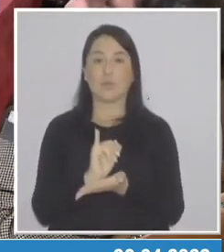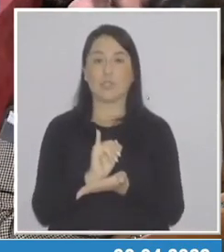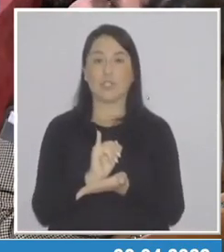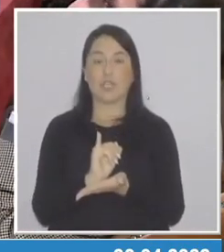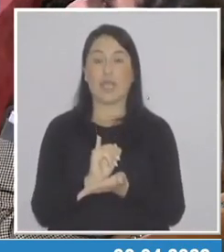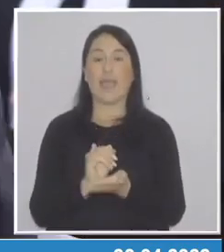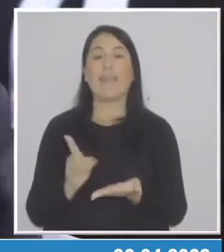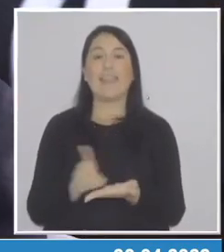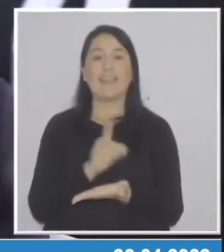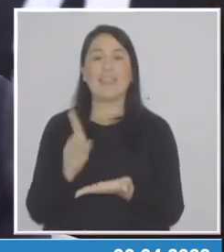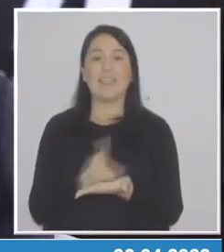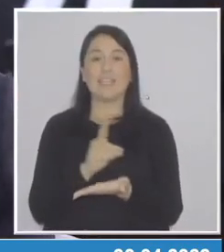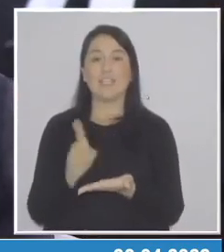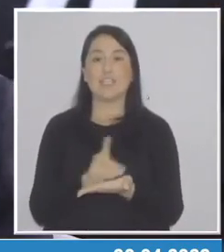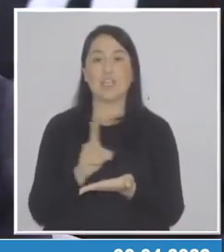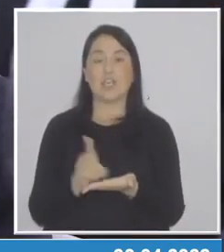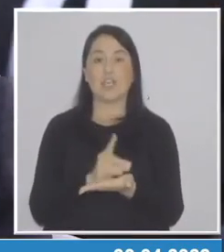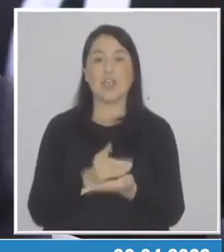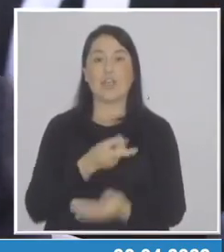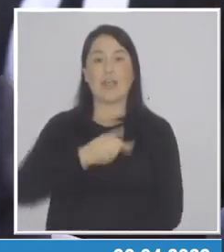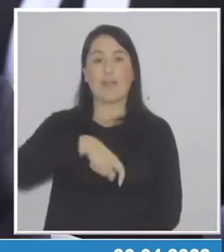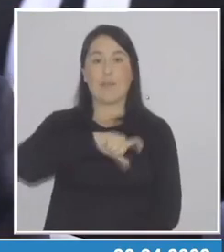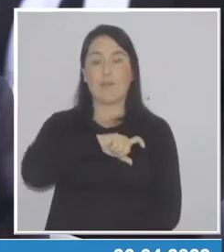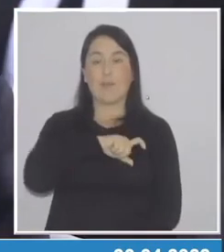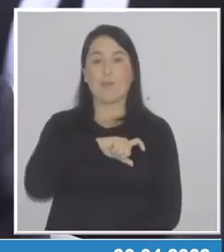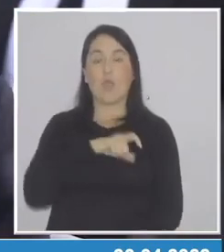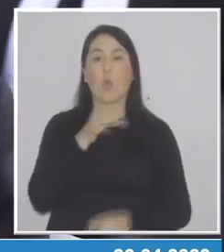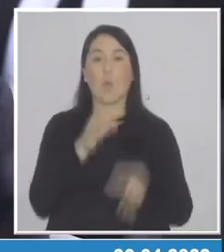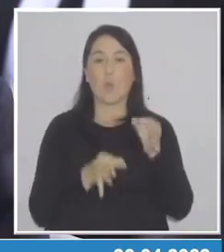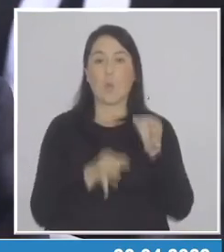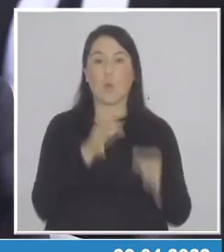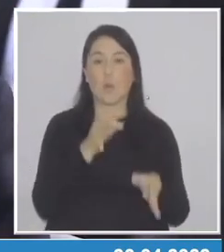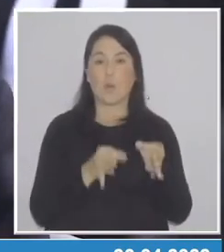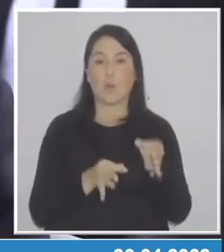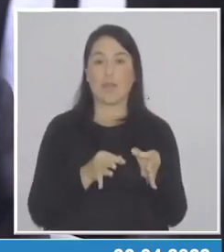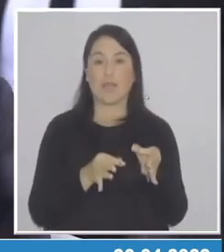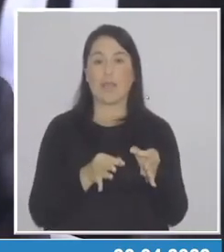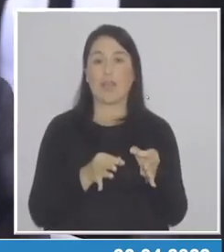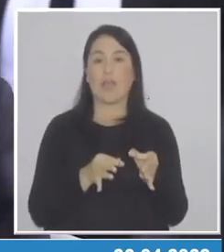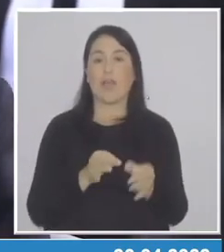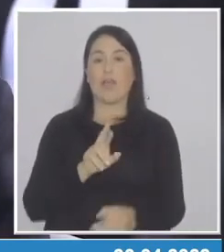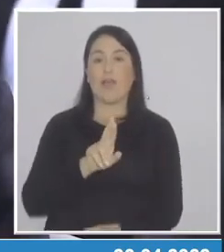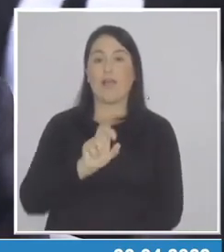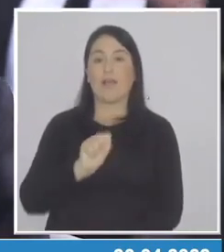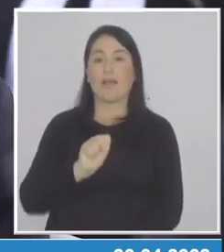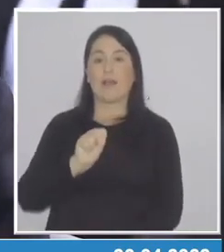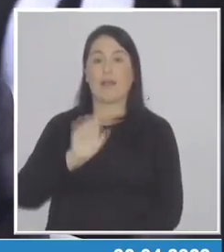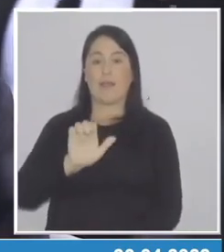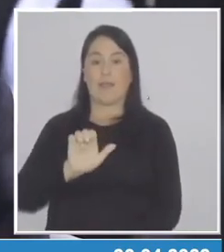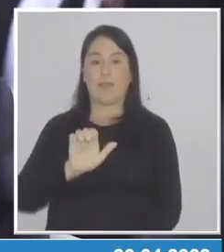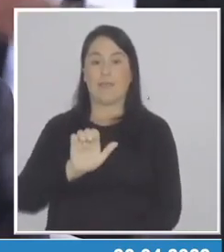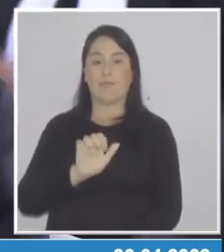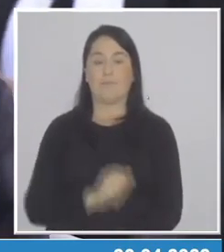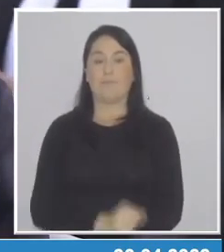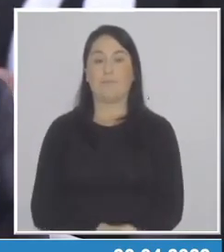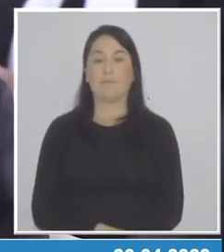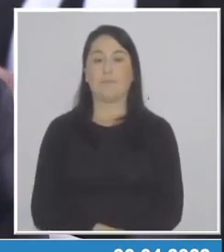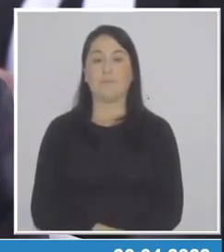Diccionario Prehispánico del Español Jurídico de la Real Academia Española del año 2020.